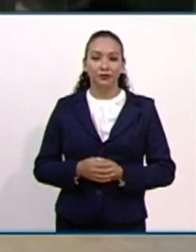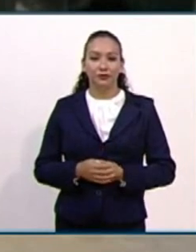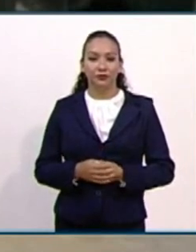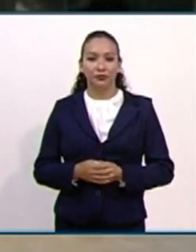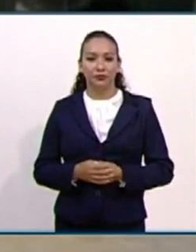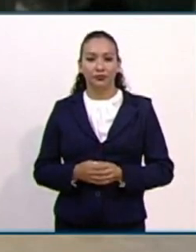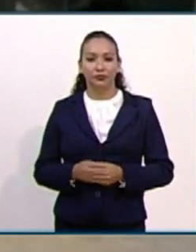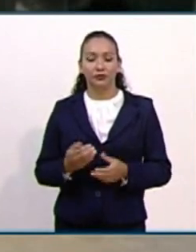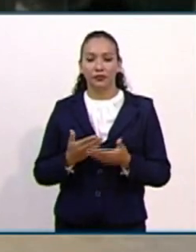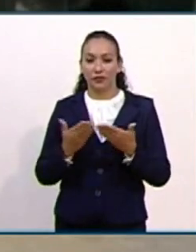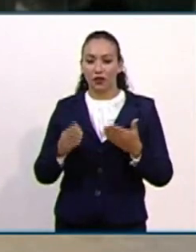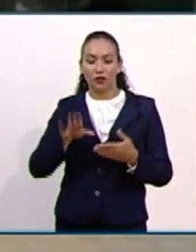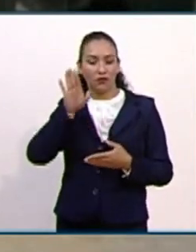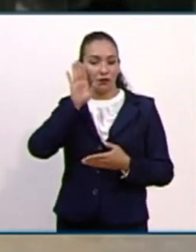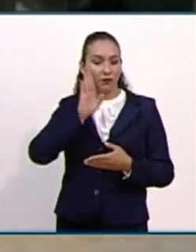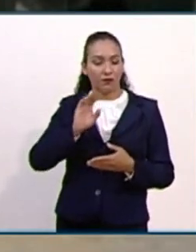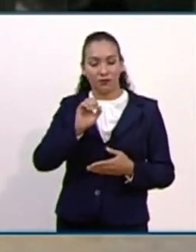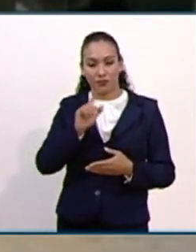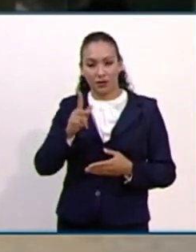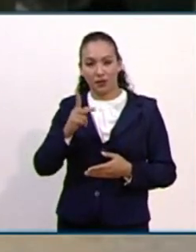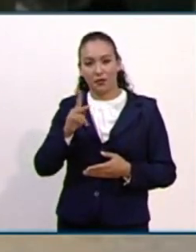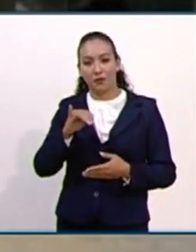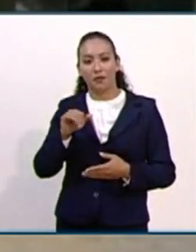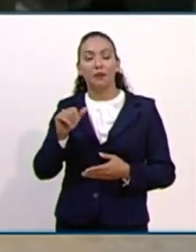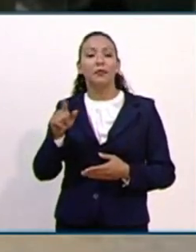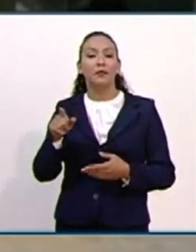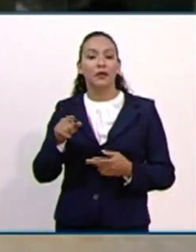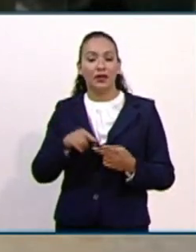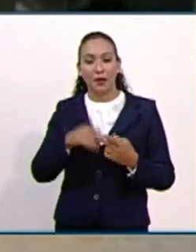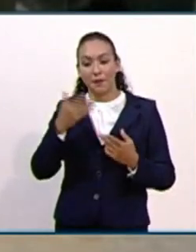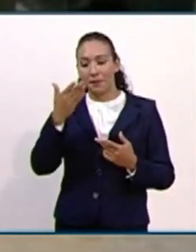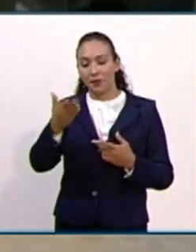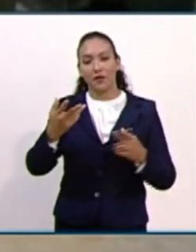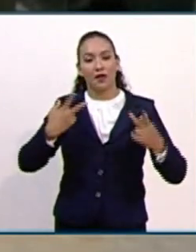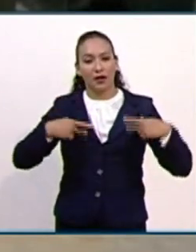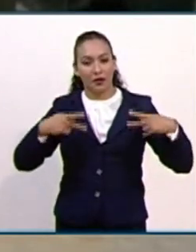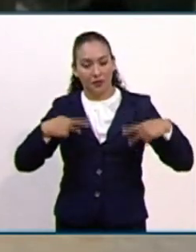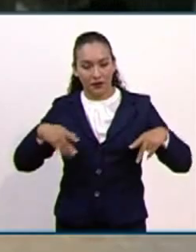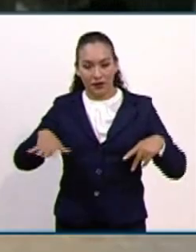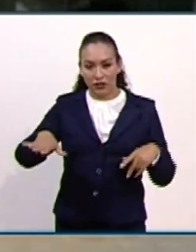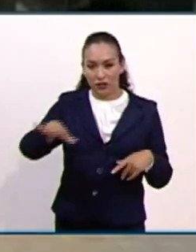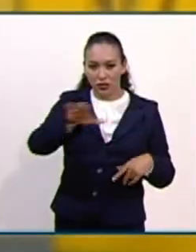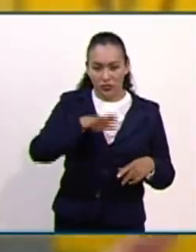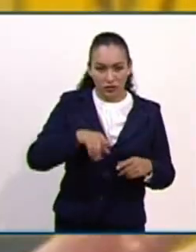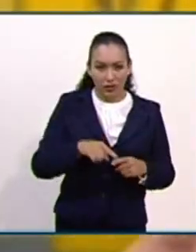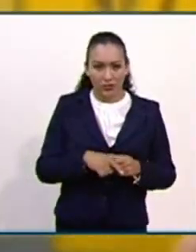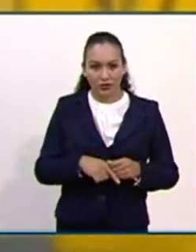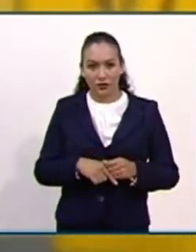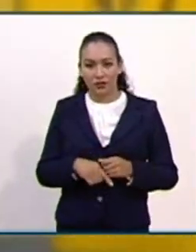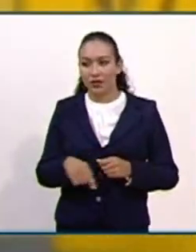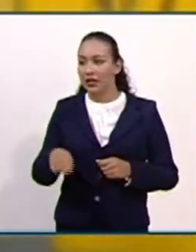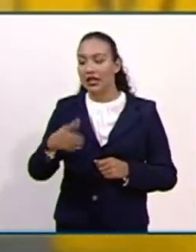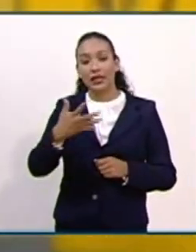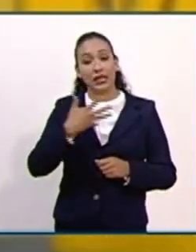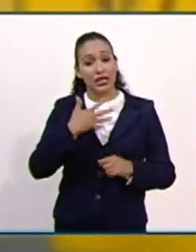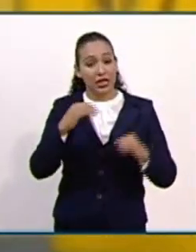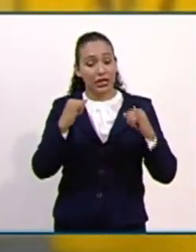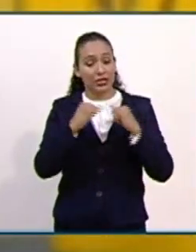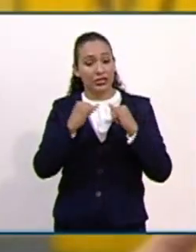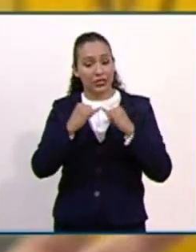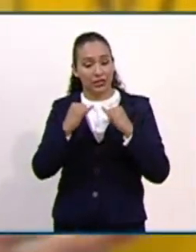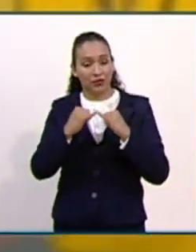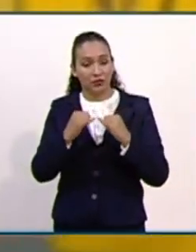En tanto, la presidenta de la Asociación de Tribunales Electorales llamó a la ciudadanía a tener certeza de que cuentan con instituciones